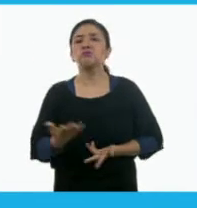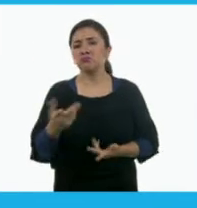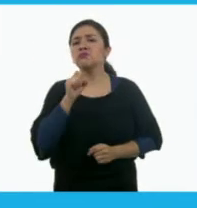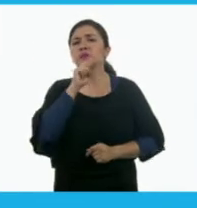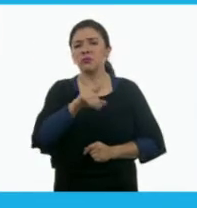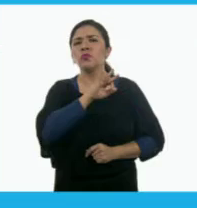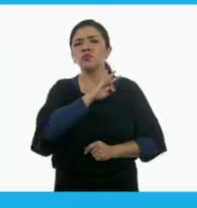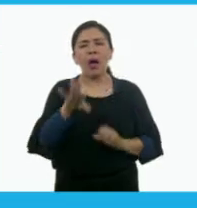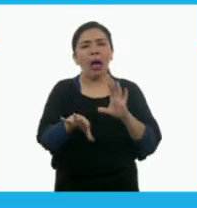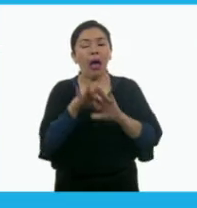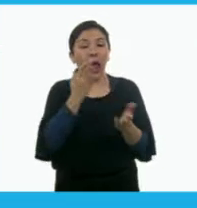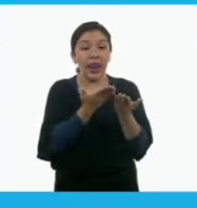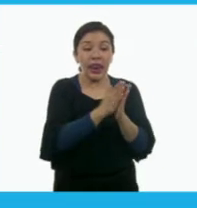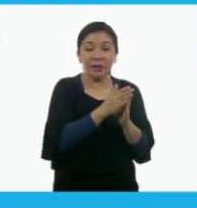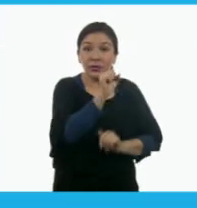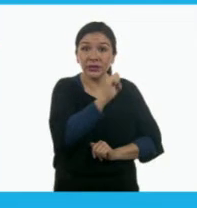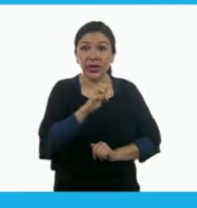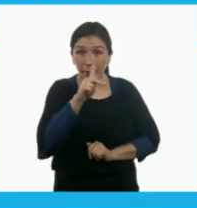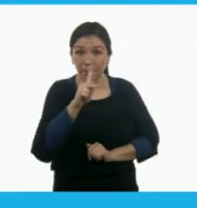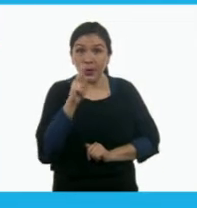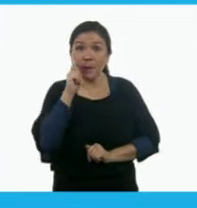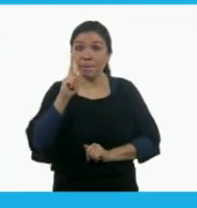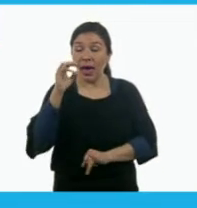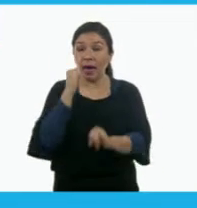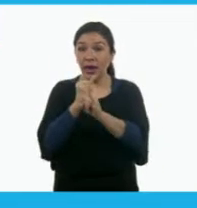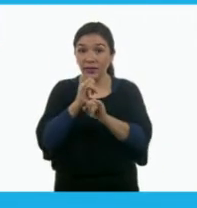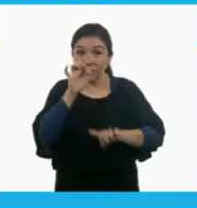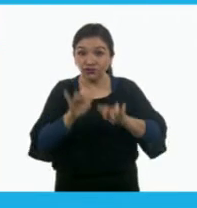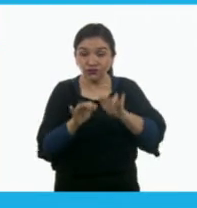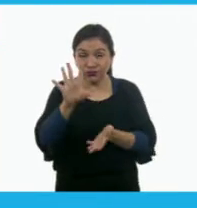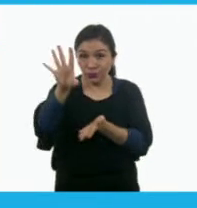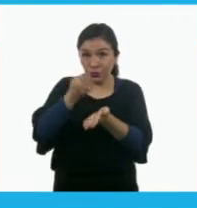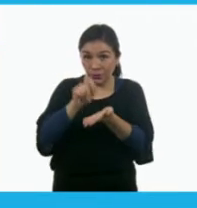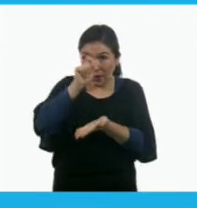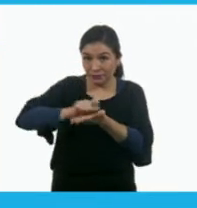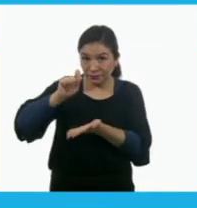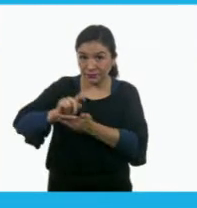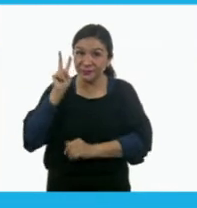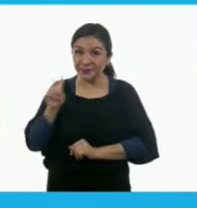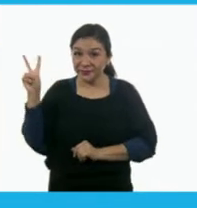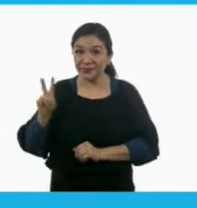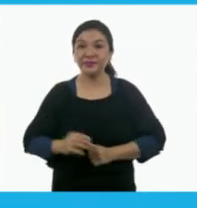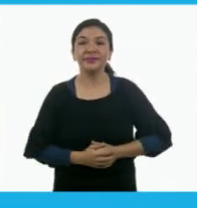También puedes encontrar los libros de texto en la página